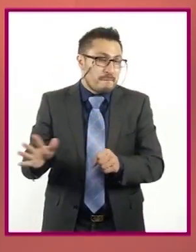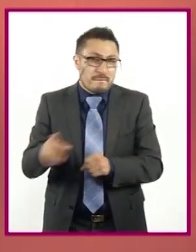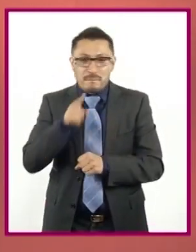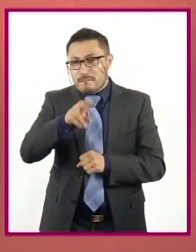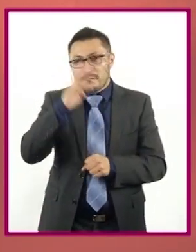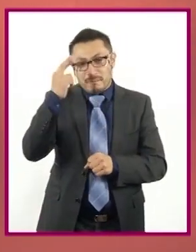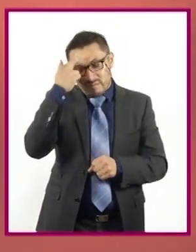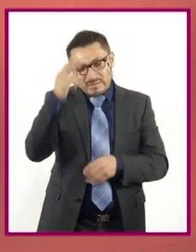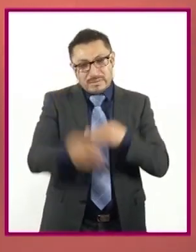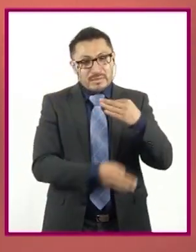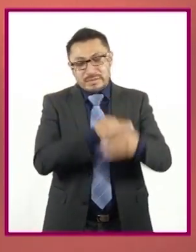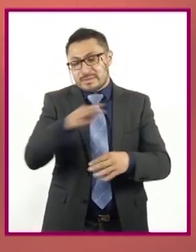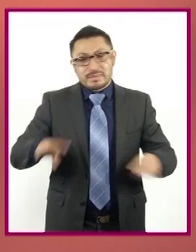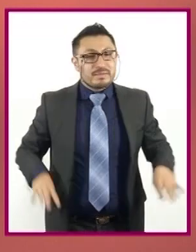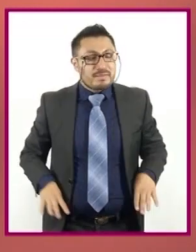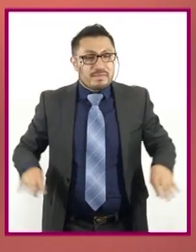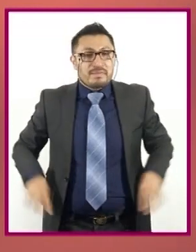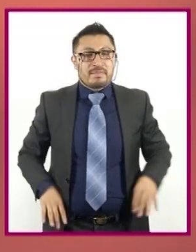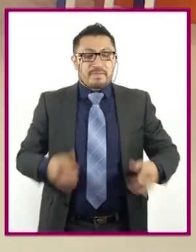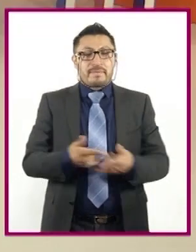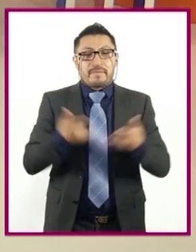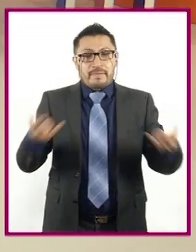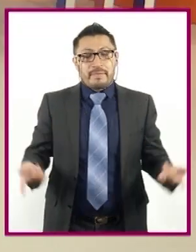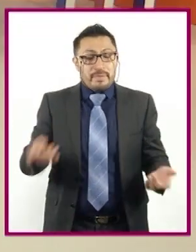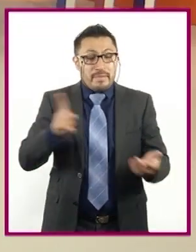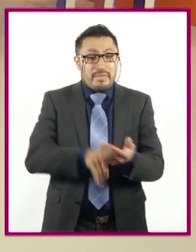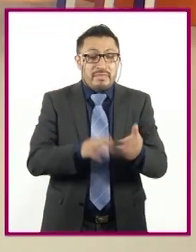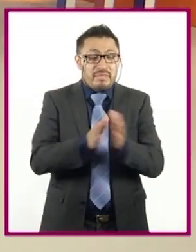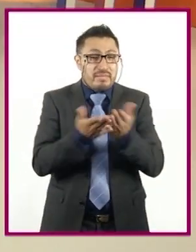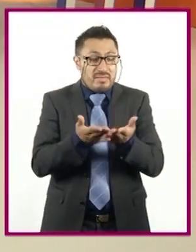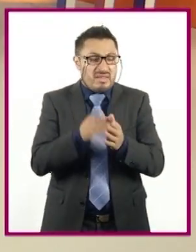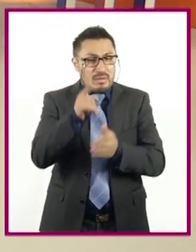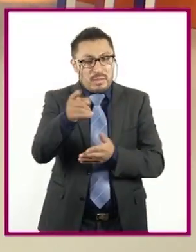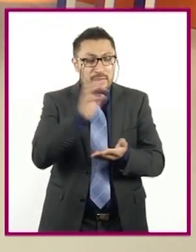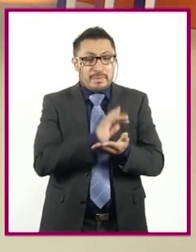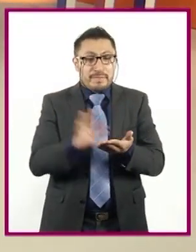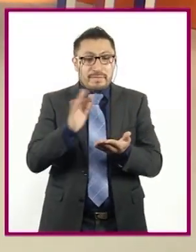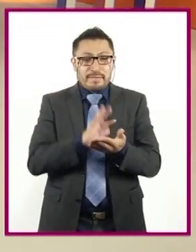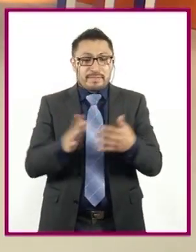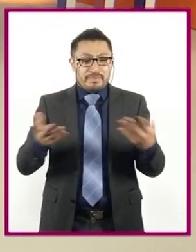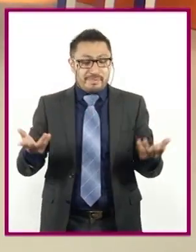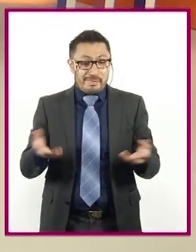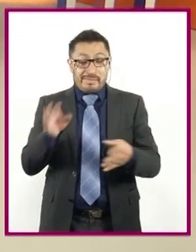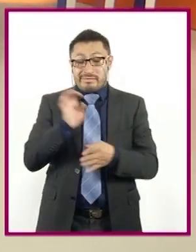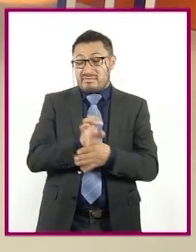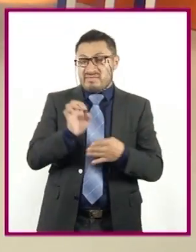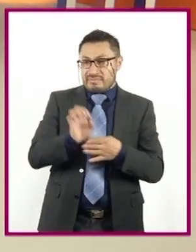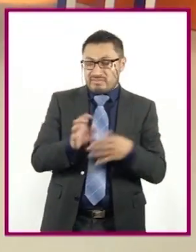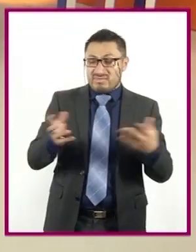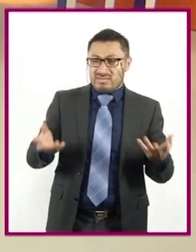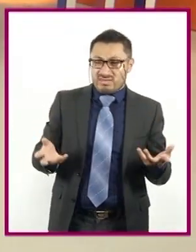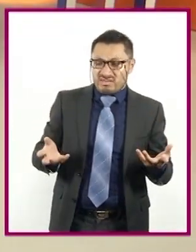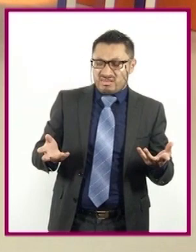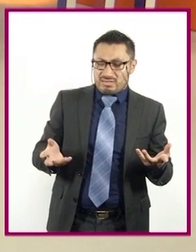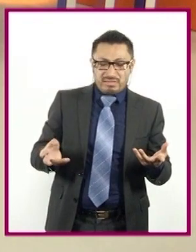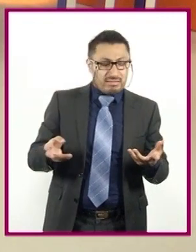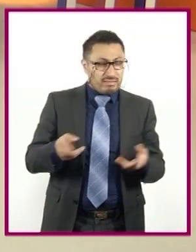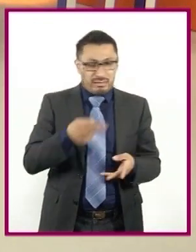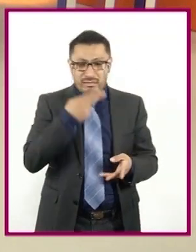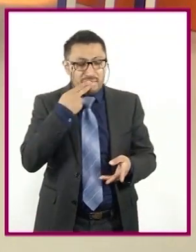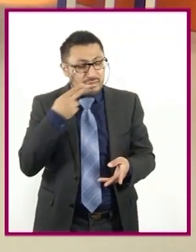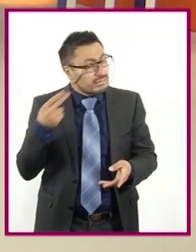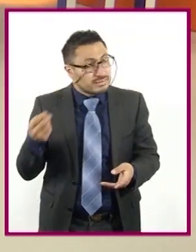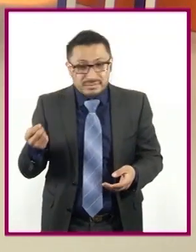todos los detalles históricos que aparecen en el libro que leíste. Entonces, ¿no sirvió de